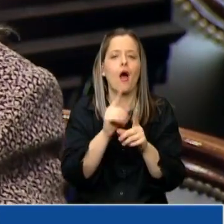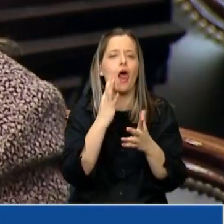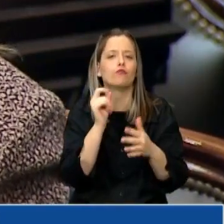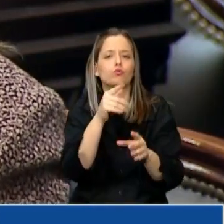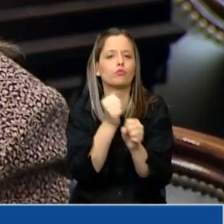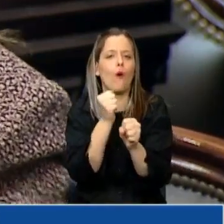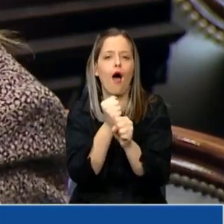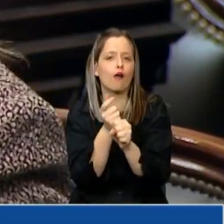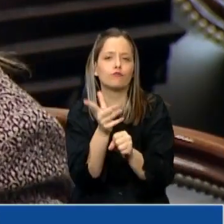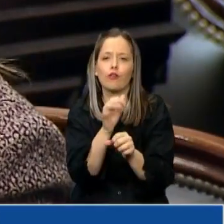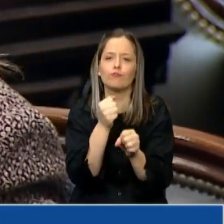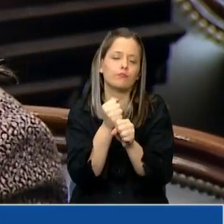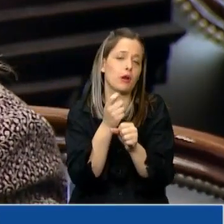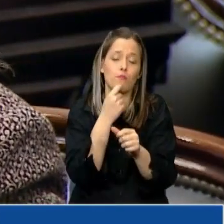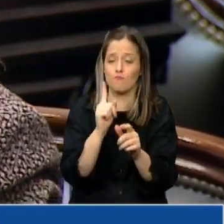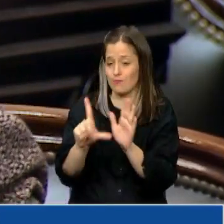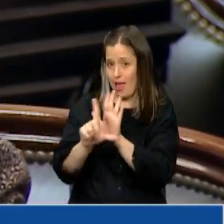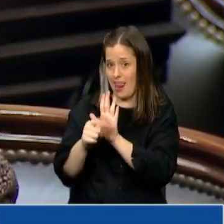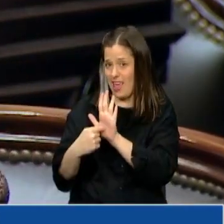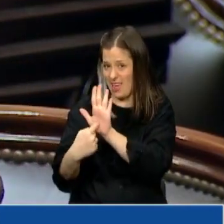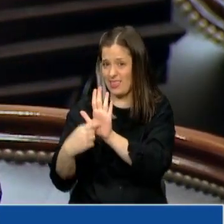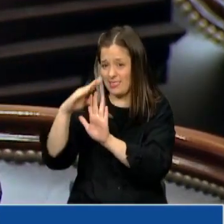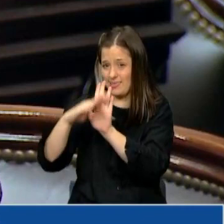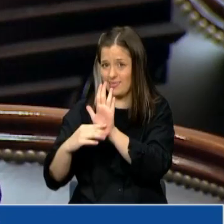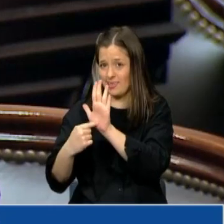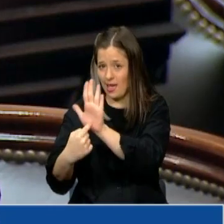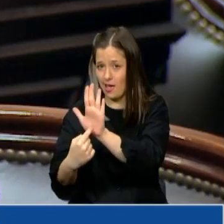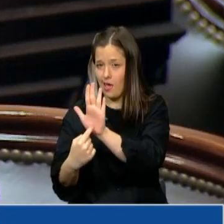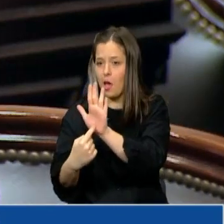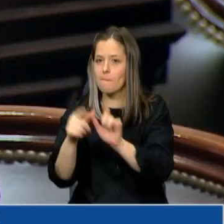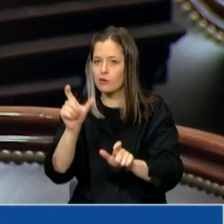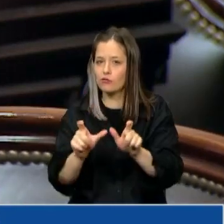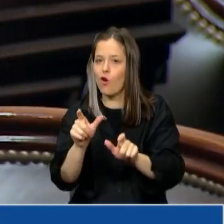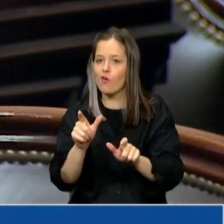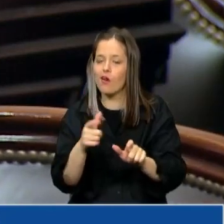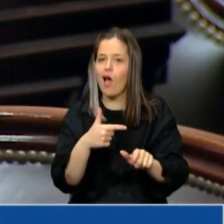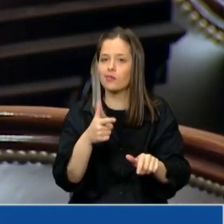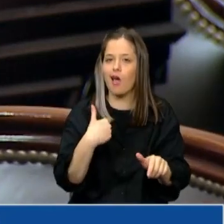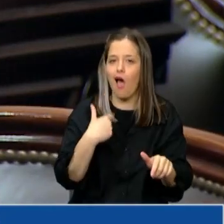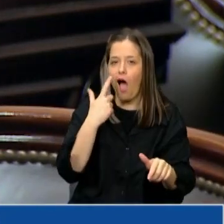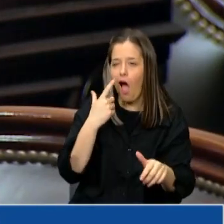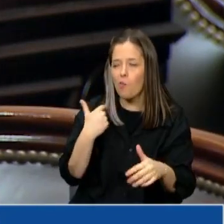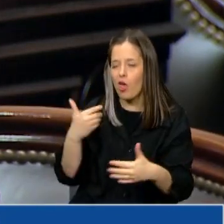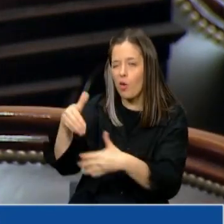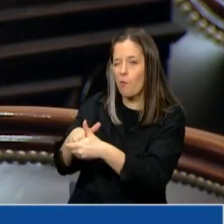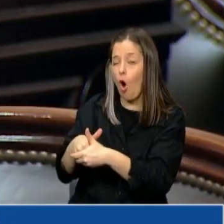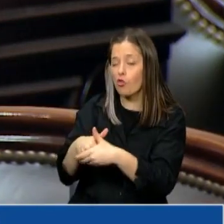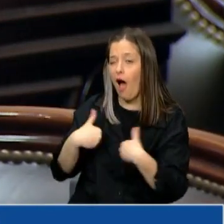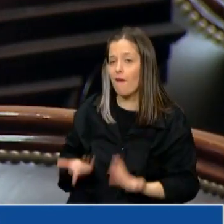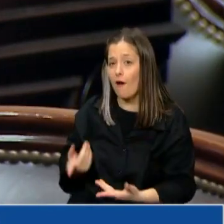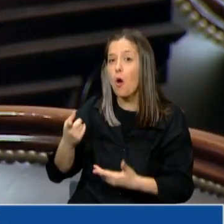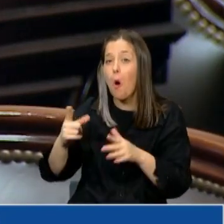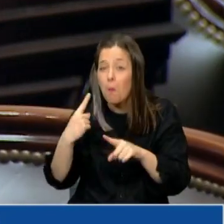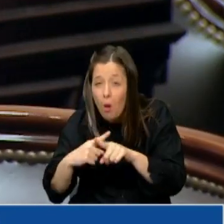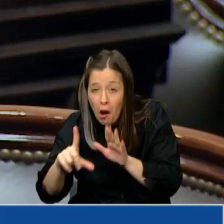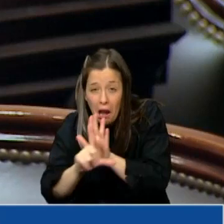distinto como esta ley puede llegar a comprar su voto, qué lejos estamos de